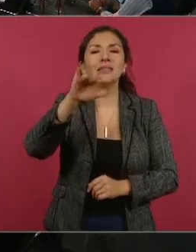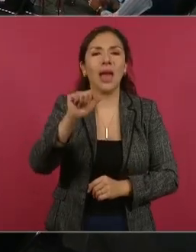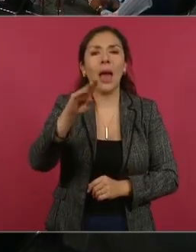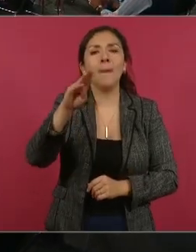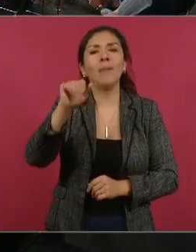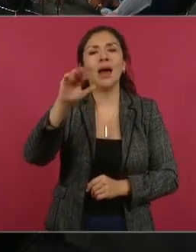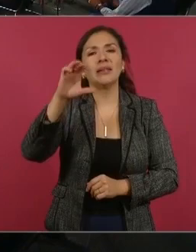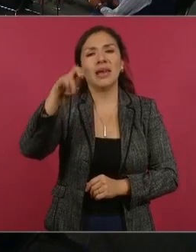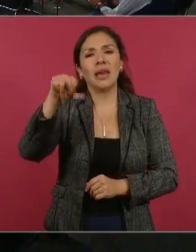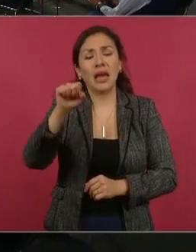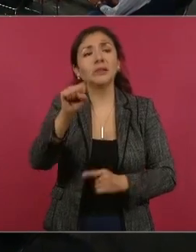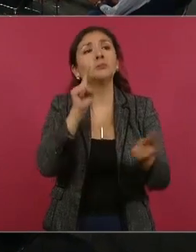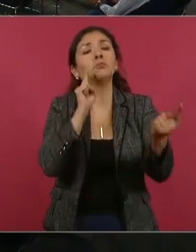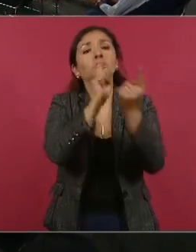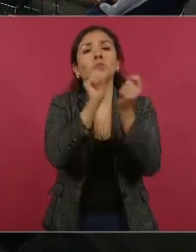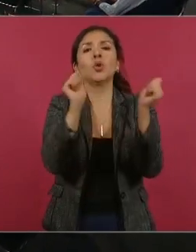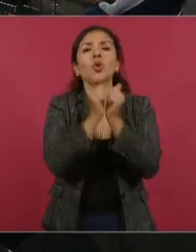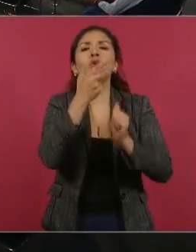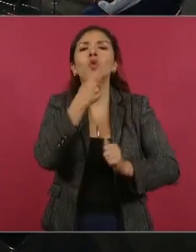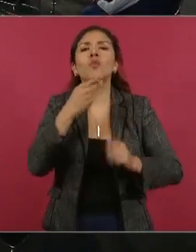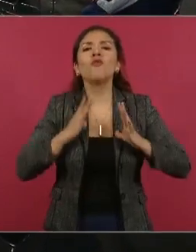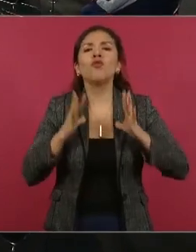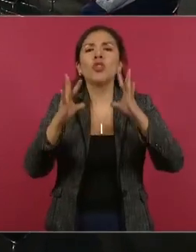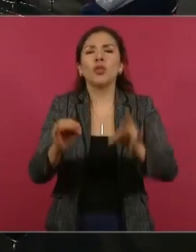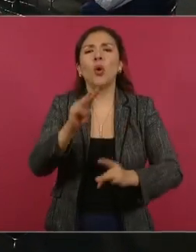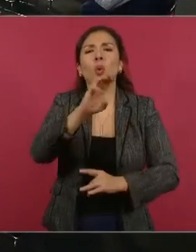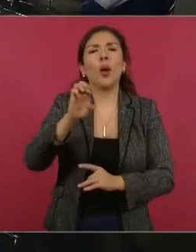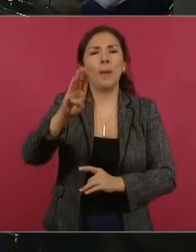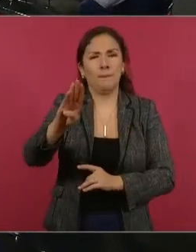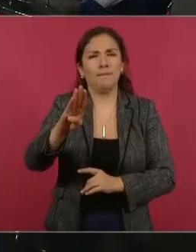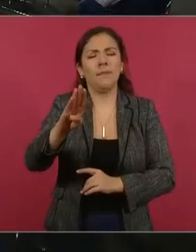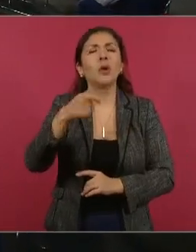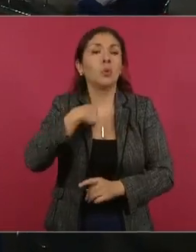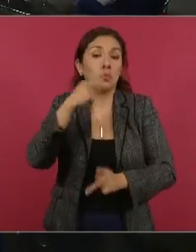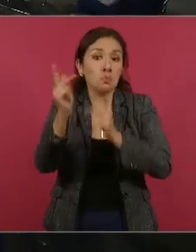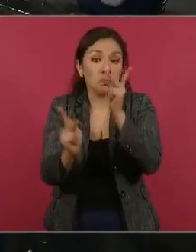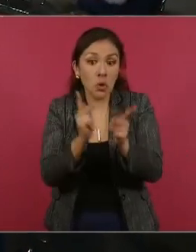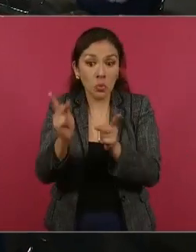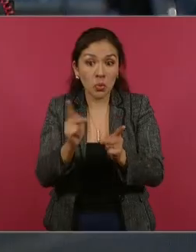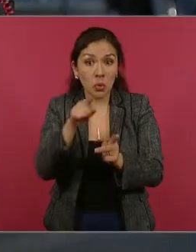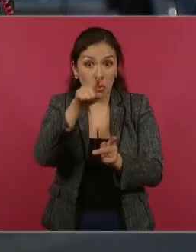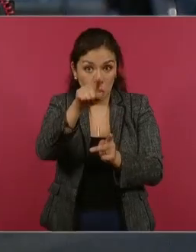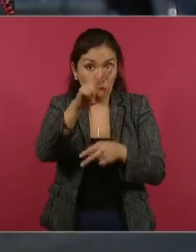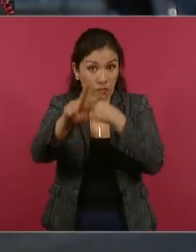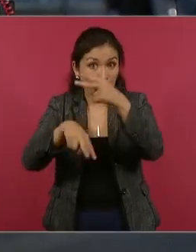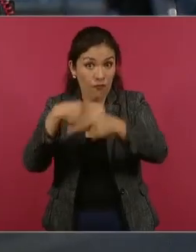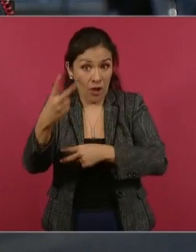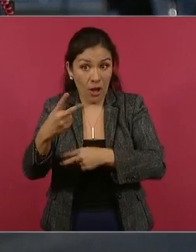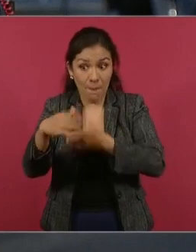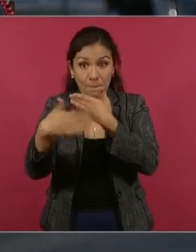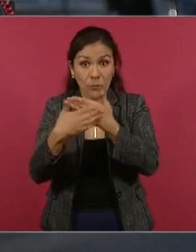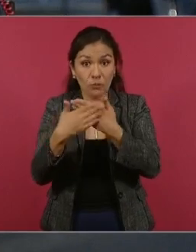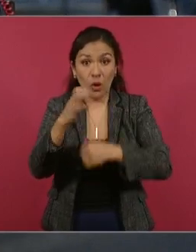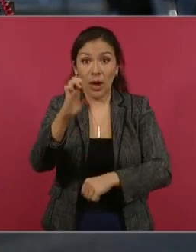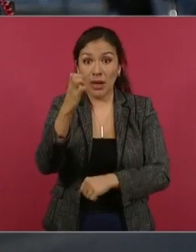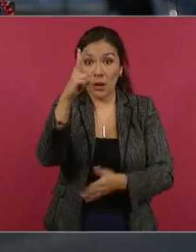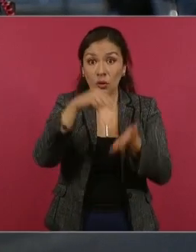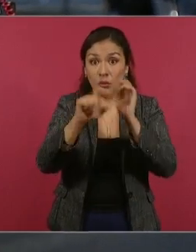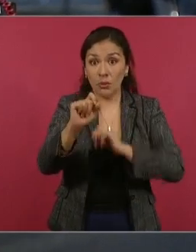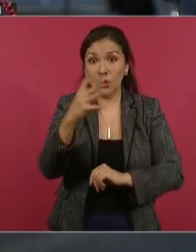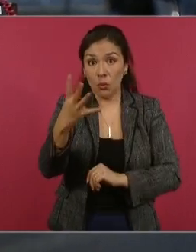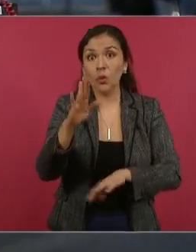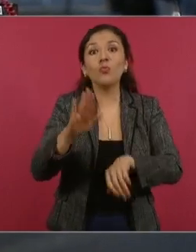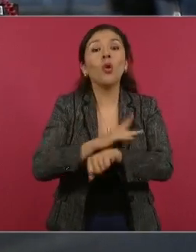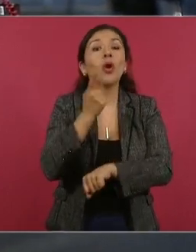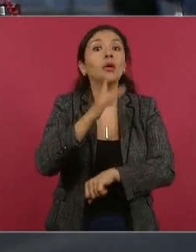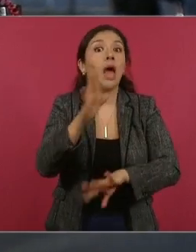Schwab, el presidente y fundador del WEF. Preguntarle si asistiría a este evento en enero de 2024, tomando en cuenta